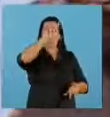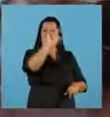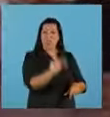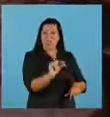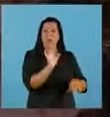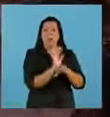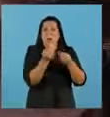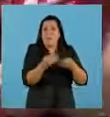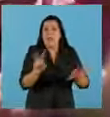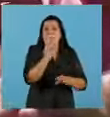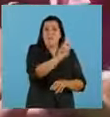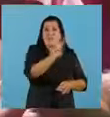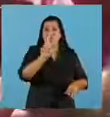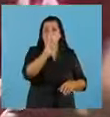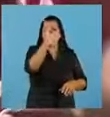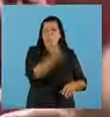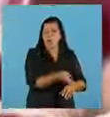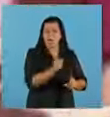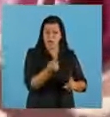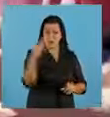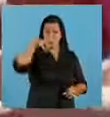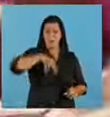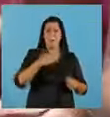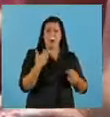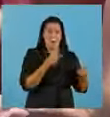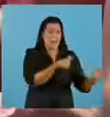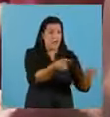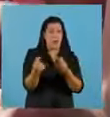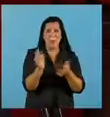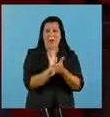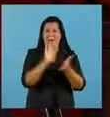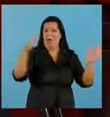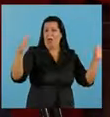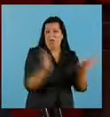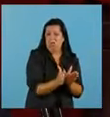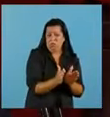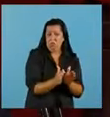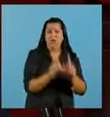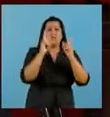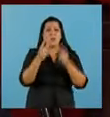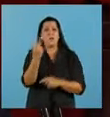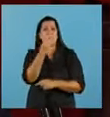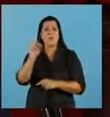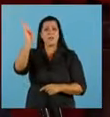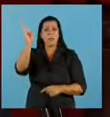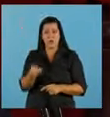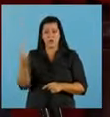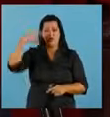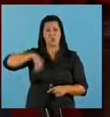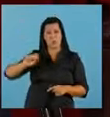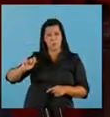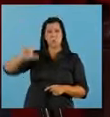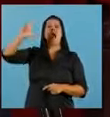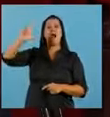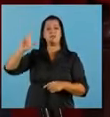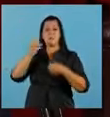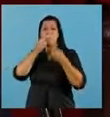un 22% de su poder de compra en los últimos 4 años, el 20% que más gana mejoró